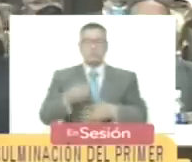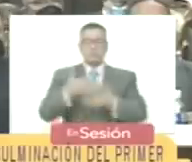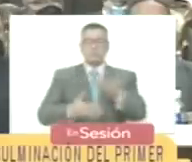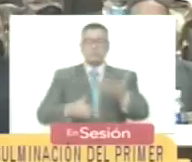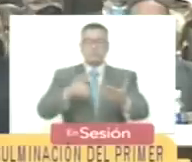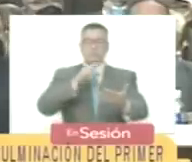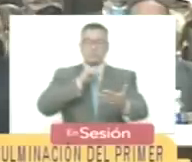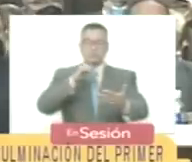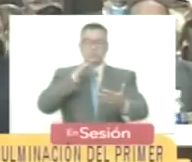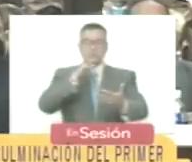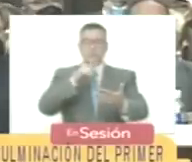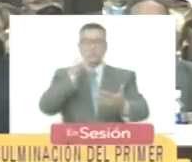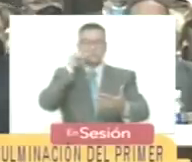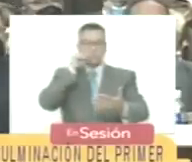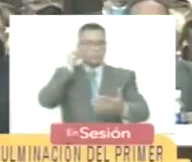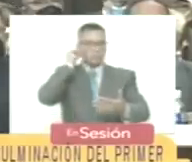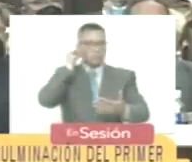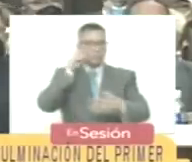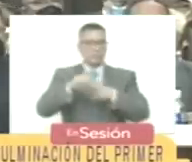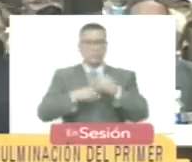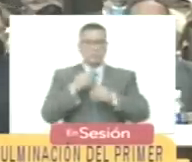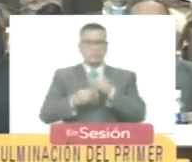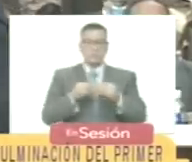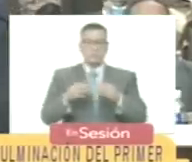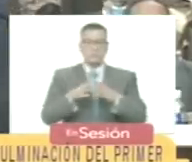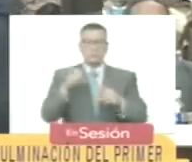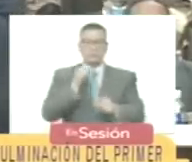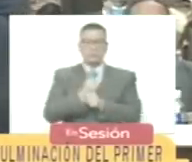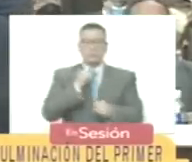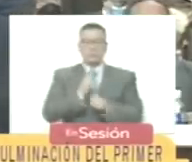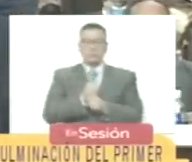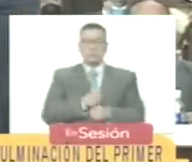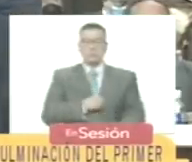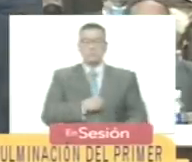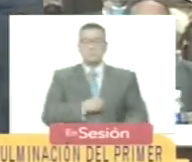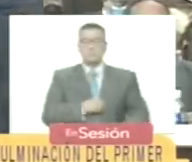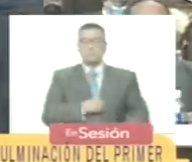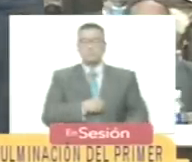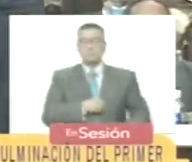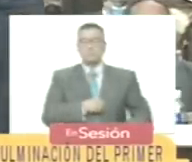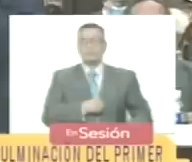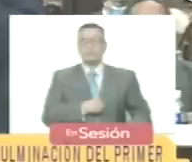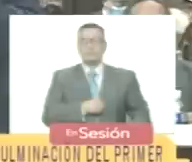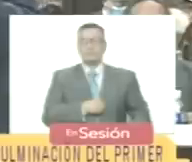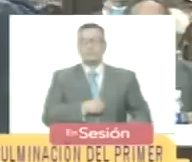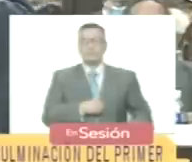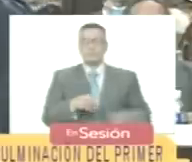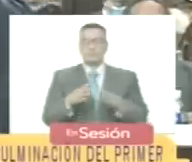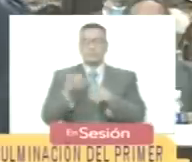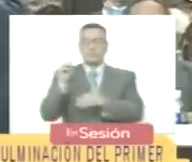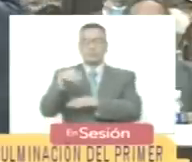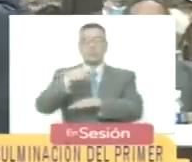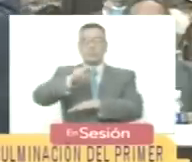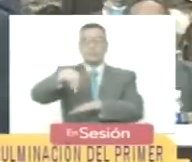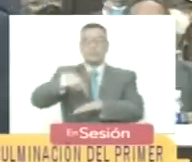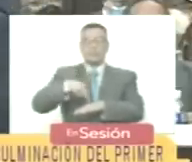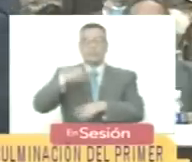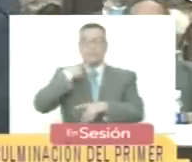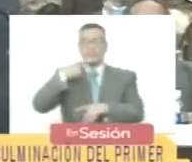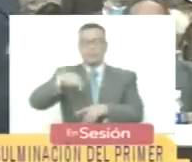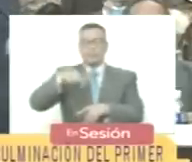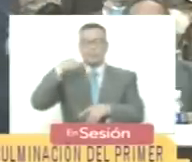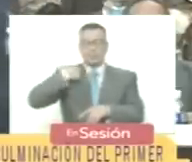informados e informadas acerca de su gestión y de la Asamblea Nacional. Aquí